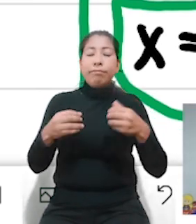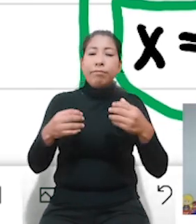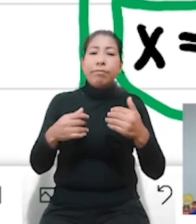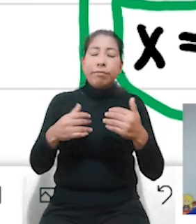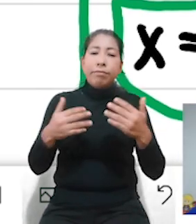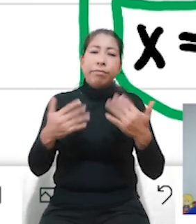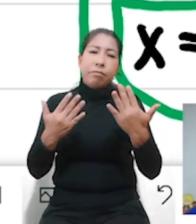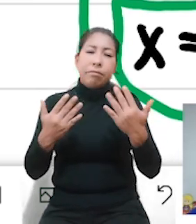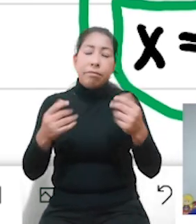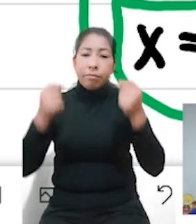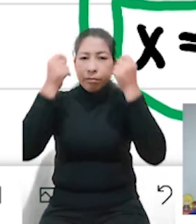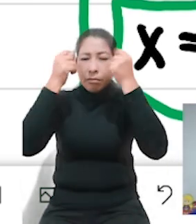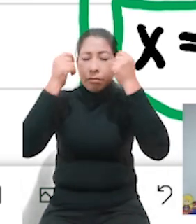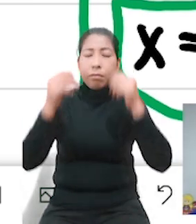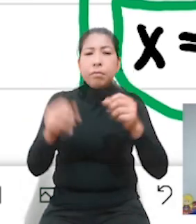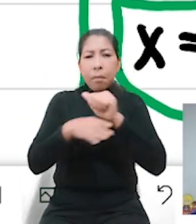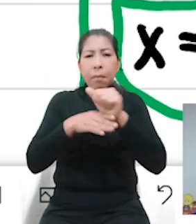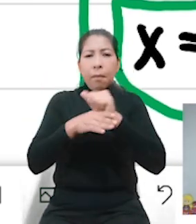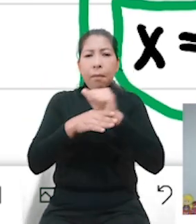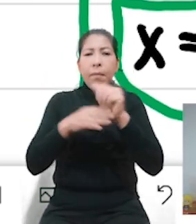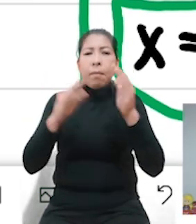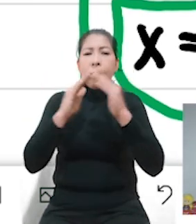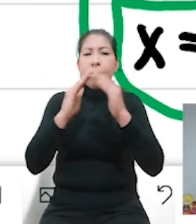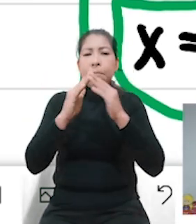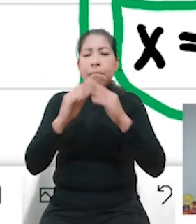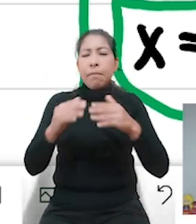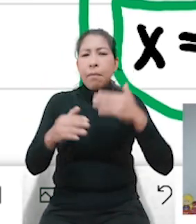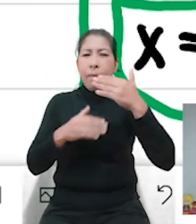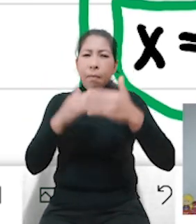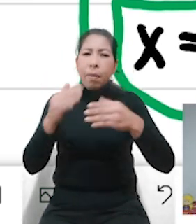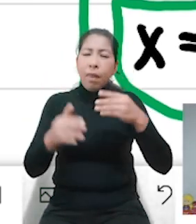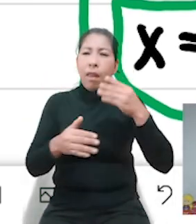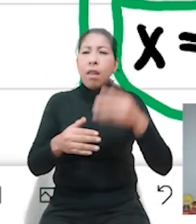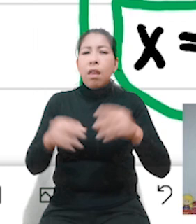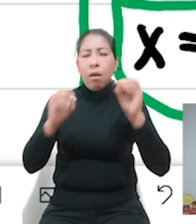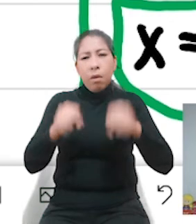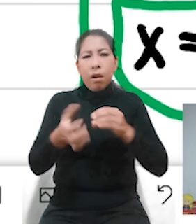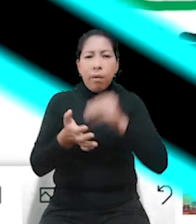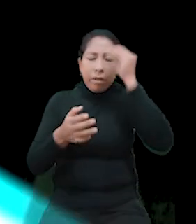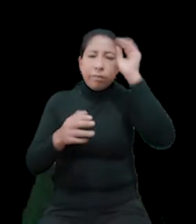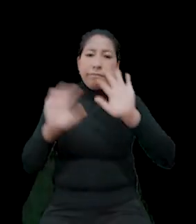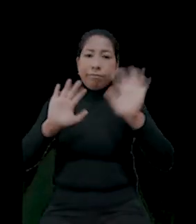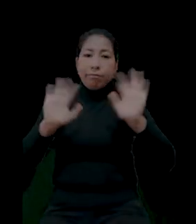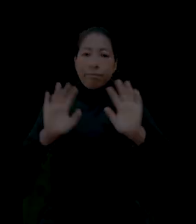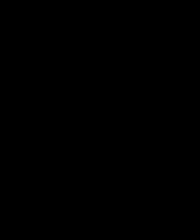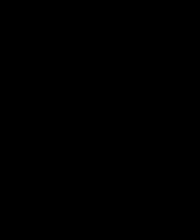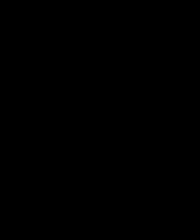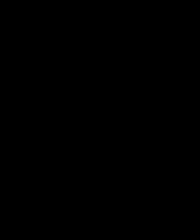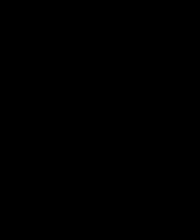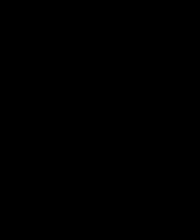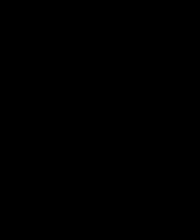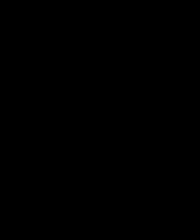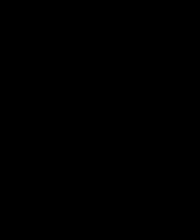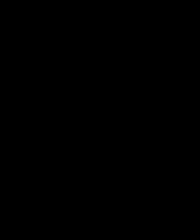entender, puedan practicar en casa para que podamos ir cada día aprendiendo un poquito más de mate. Nos vemos pronto.